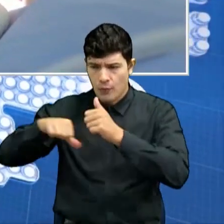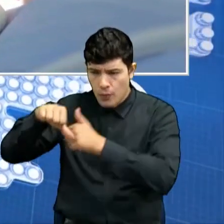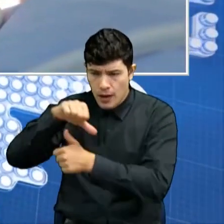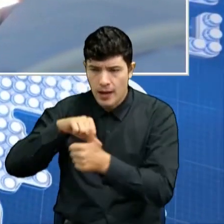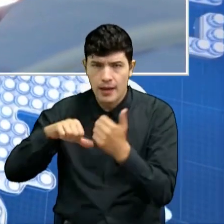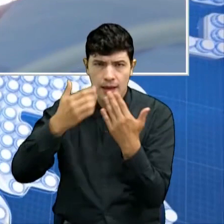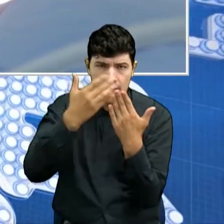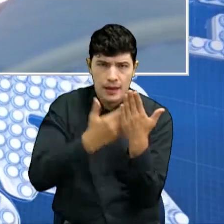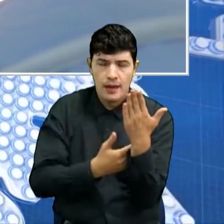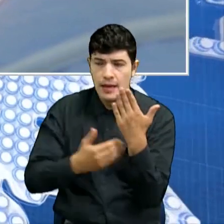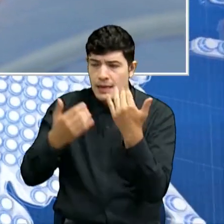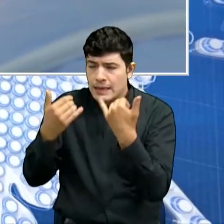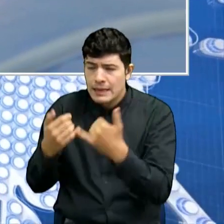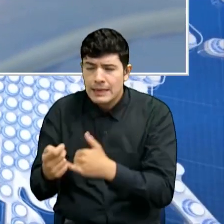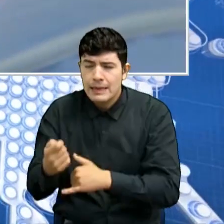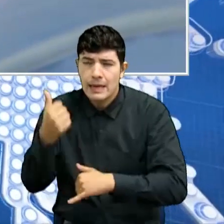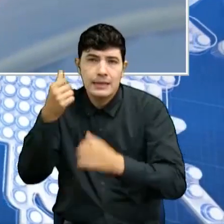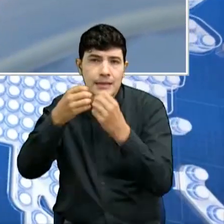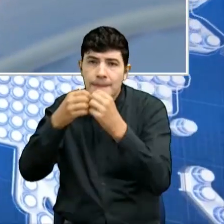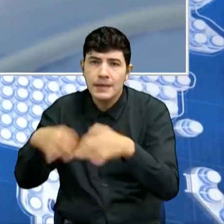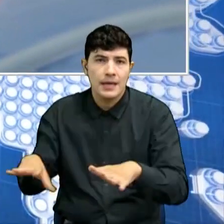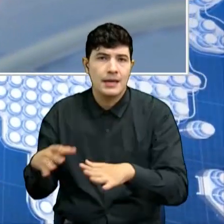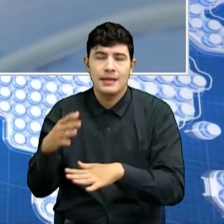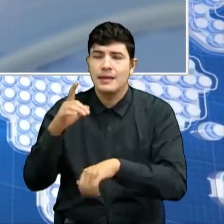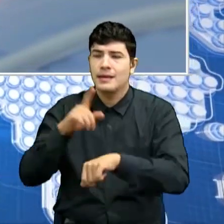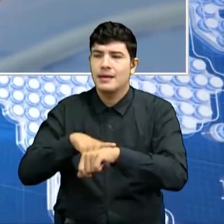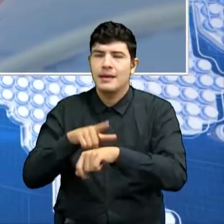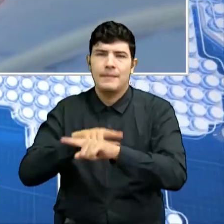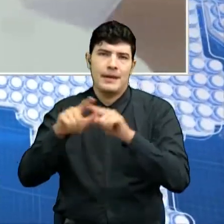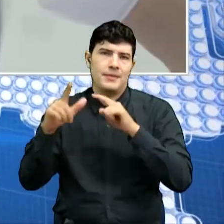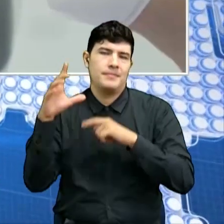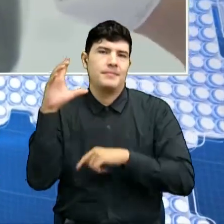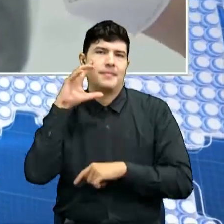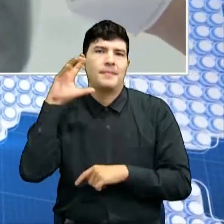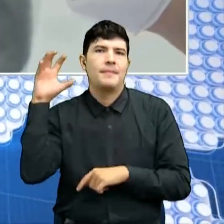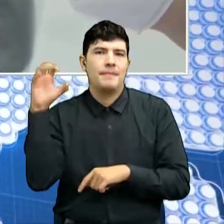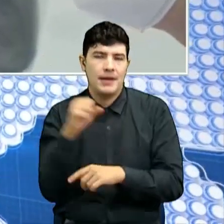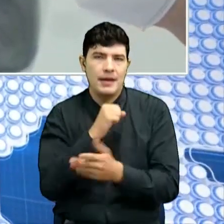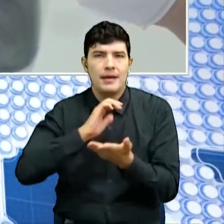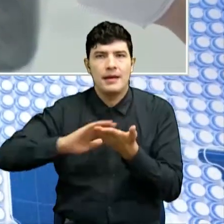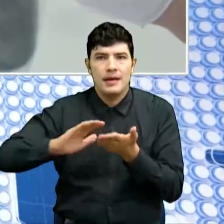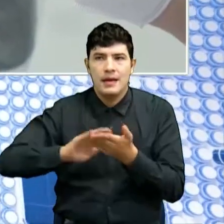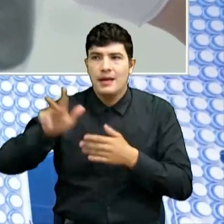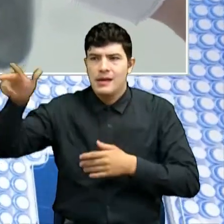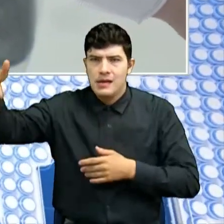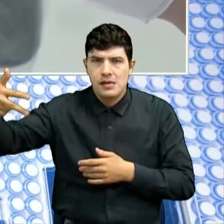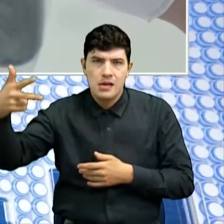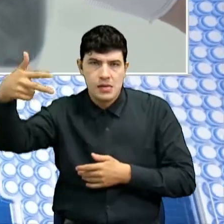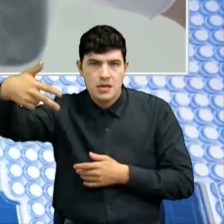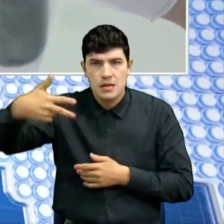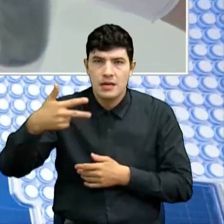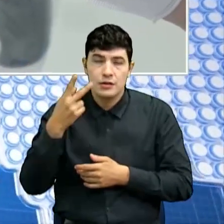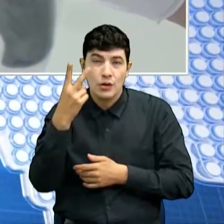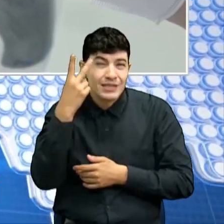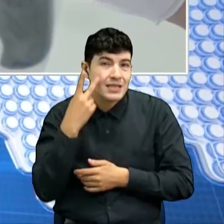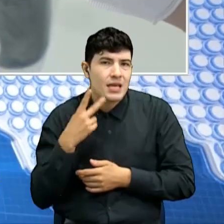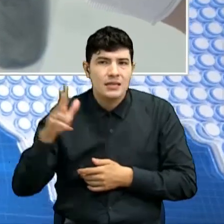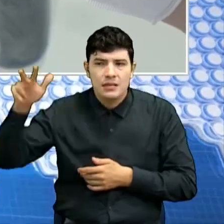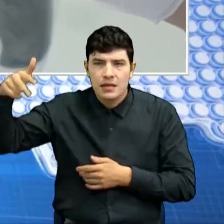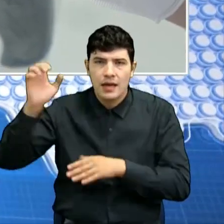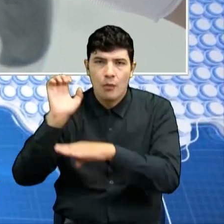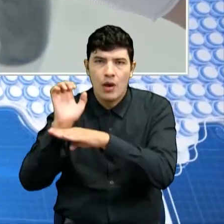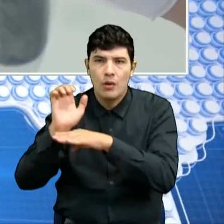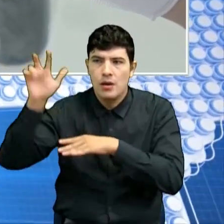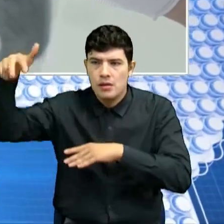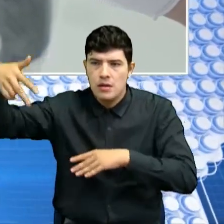todo perdido y logramos finalmente el permiso, viajar en carro durante más de 2 días a través de la frontera y